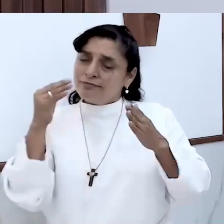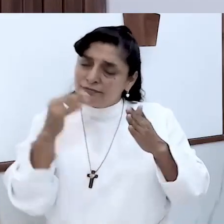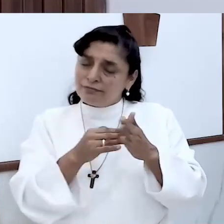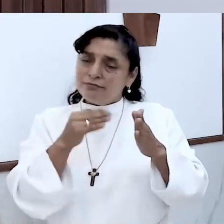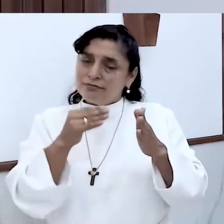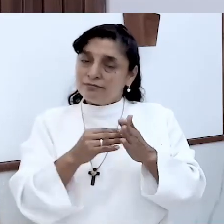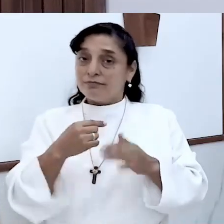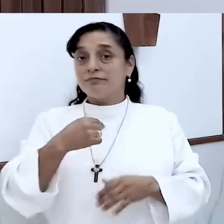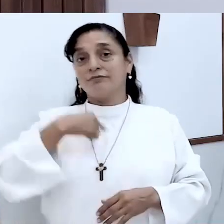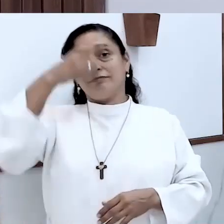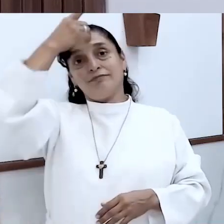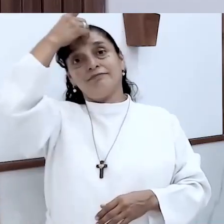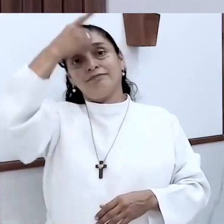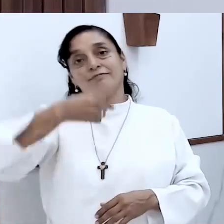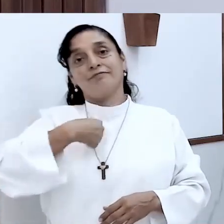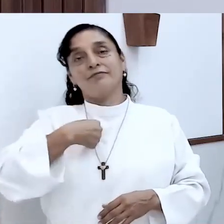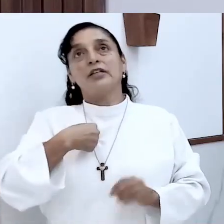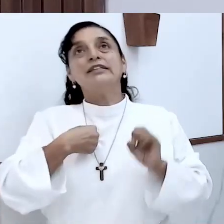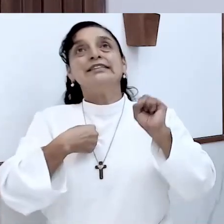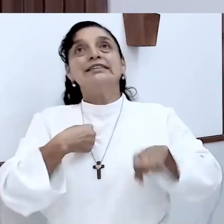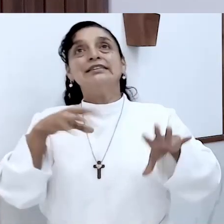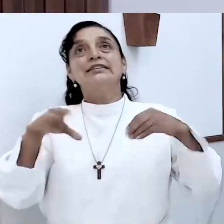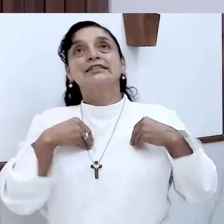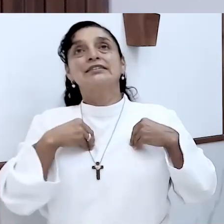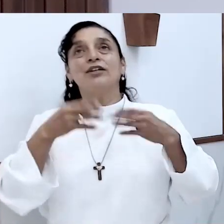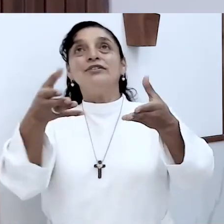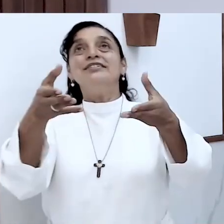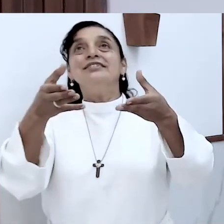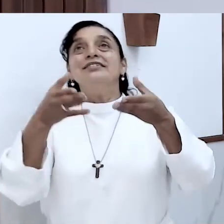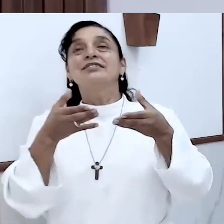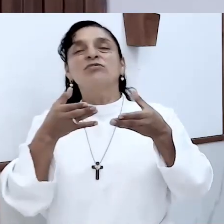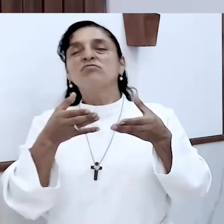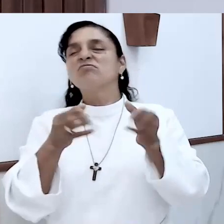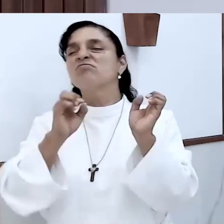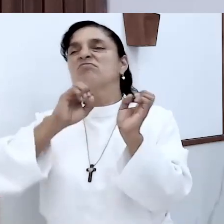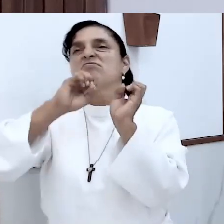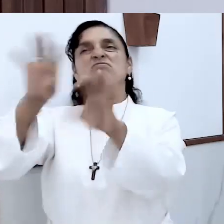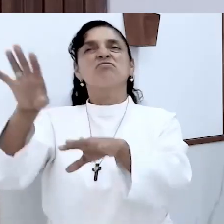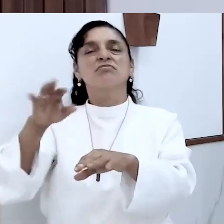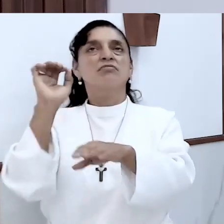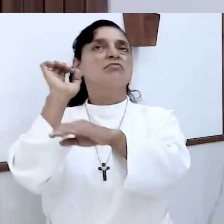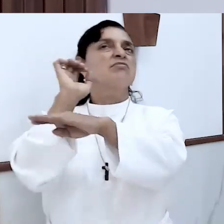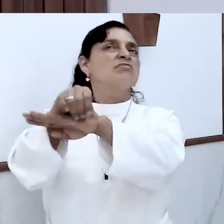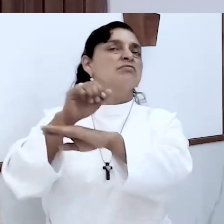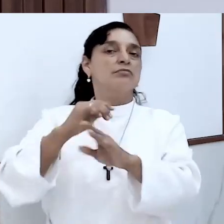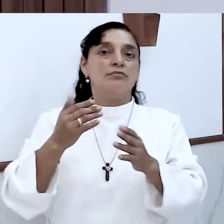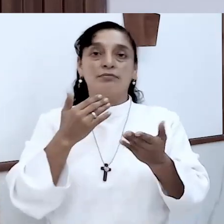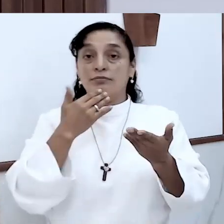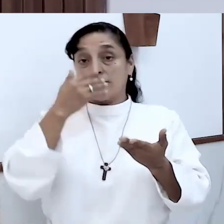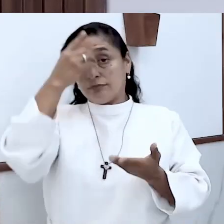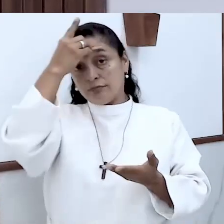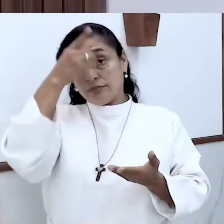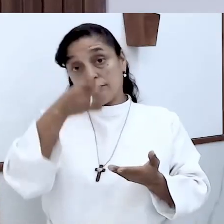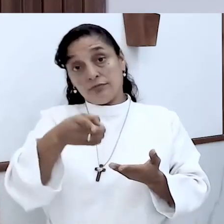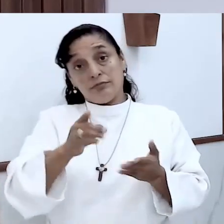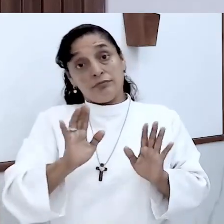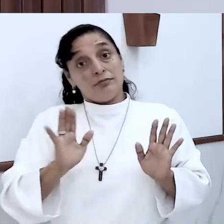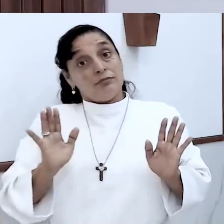de nuestra libertad, el que lo acojamos o lo dejemos de suspenso. Queridos